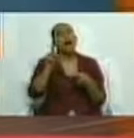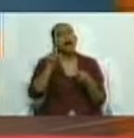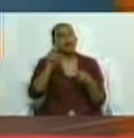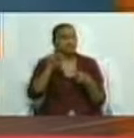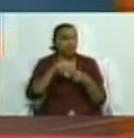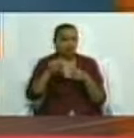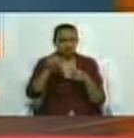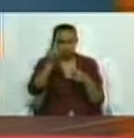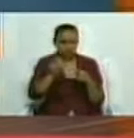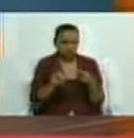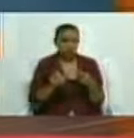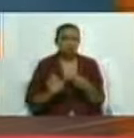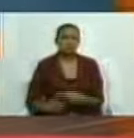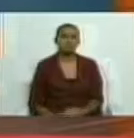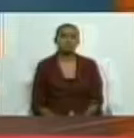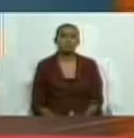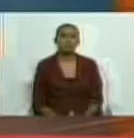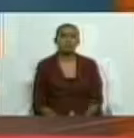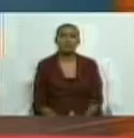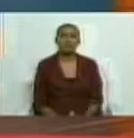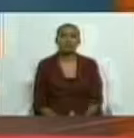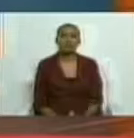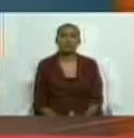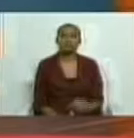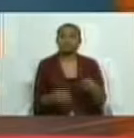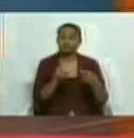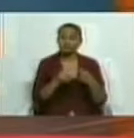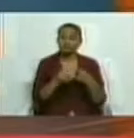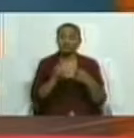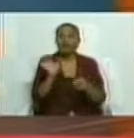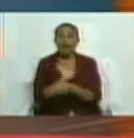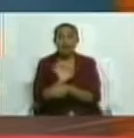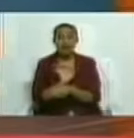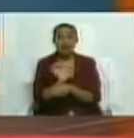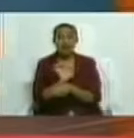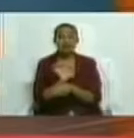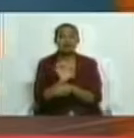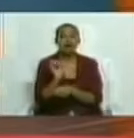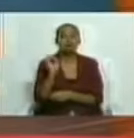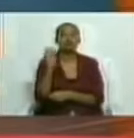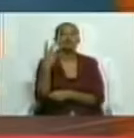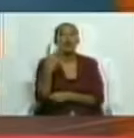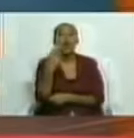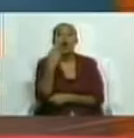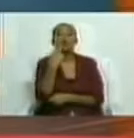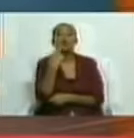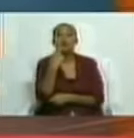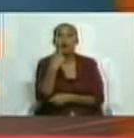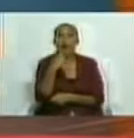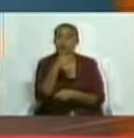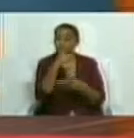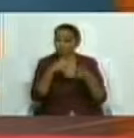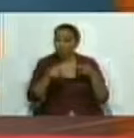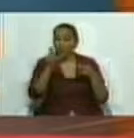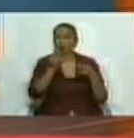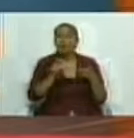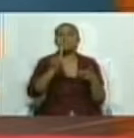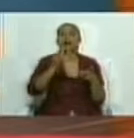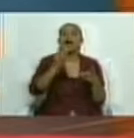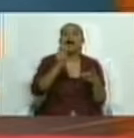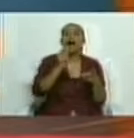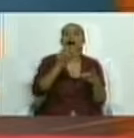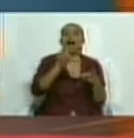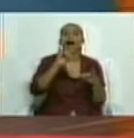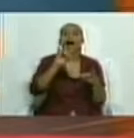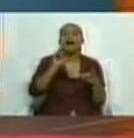baja a uno de sus líderes principales Carlos Enrique Gómez Rodríguez alias El Conejo lugar Teniente